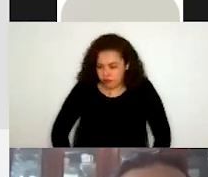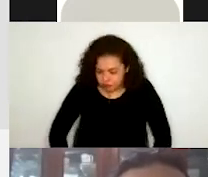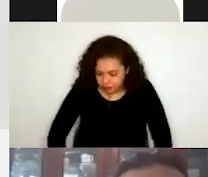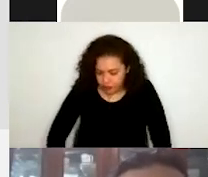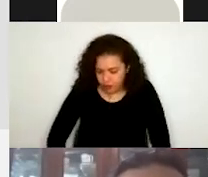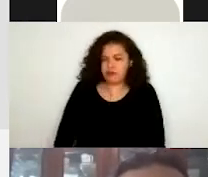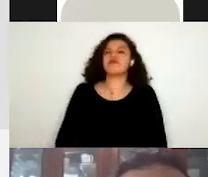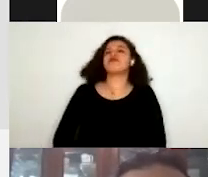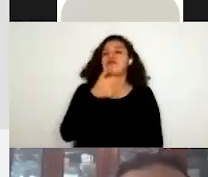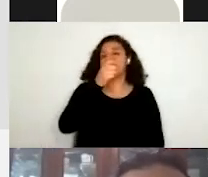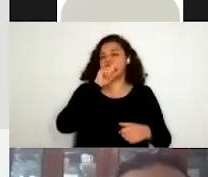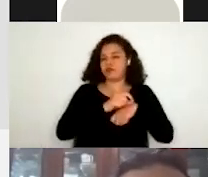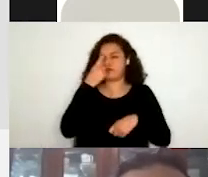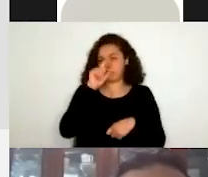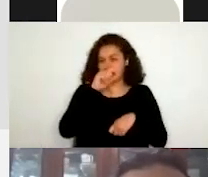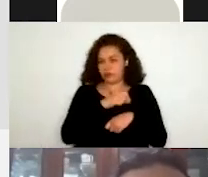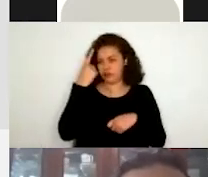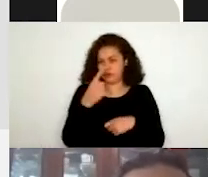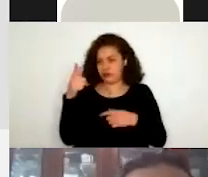6.1.1, la ubicación.